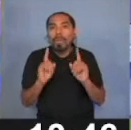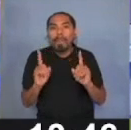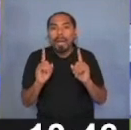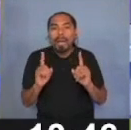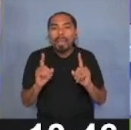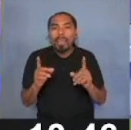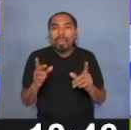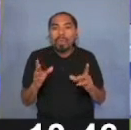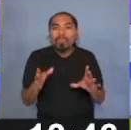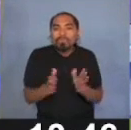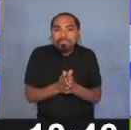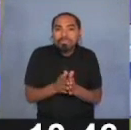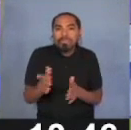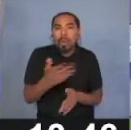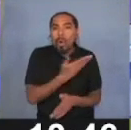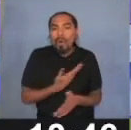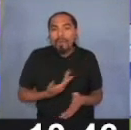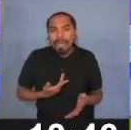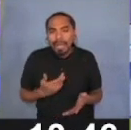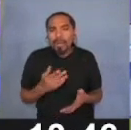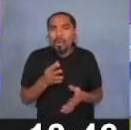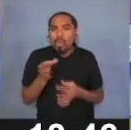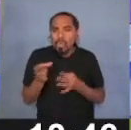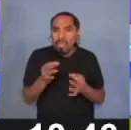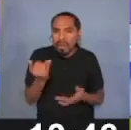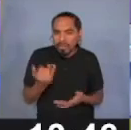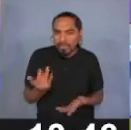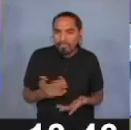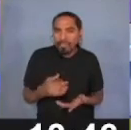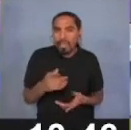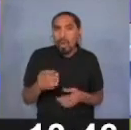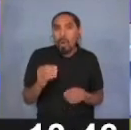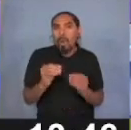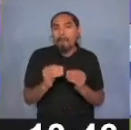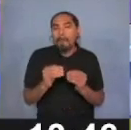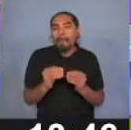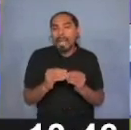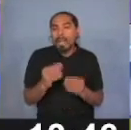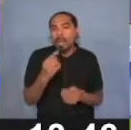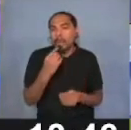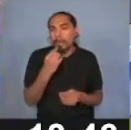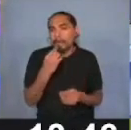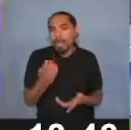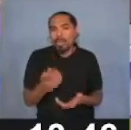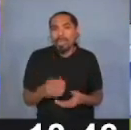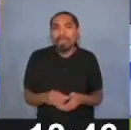desde el Ministerio de Hacienda. Ahí está Jorge Reales. Jorge, ¿cómo te va? Muy buenas tardes.